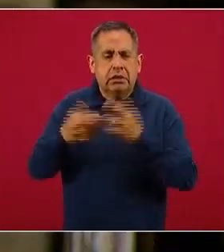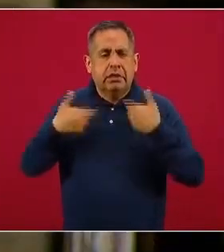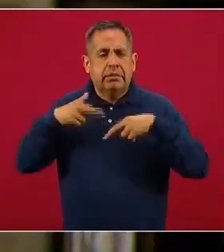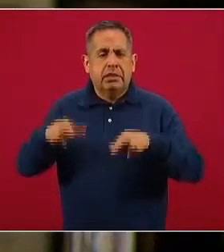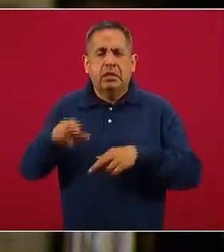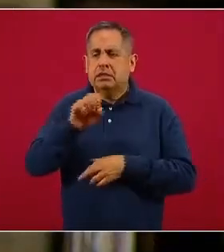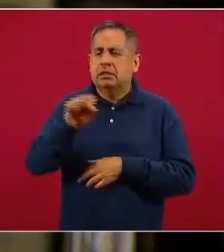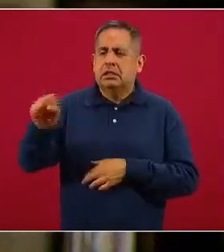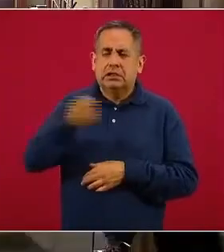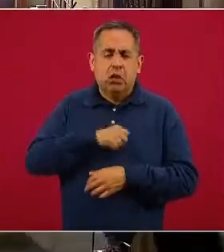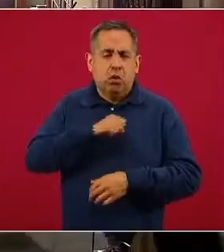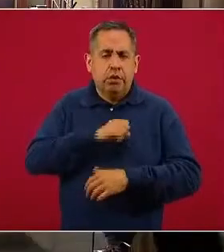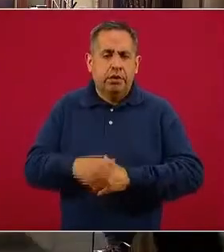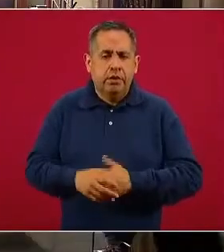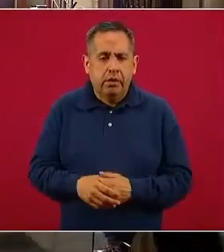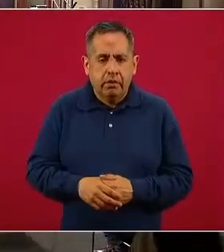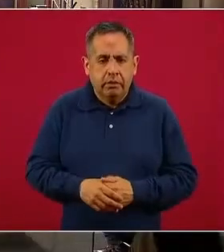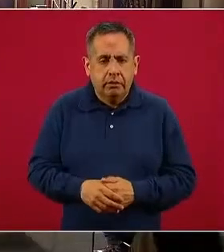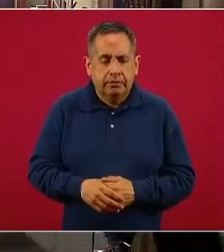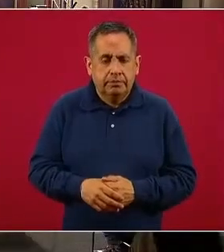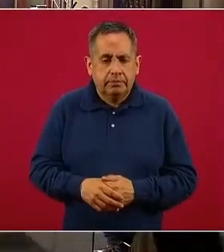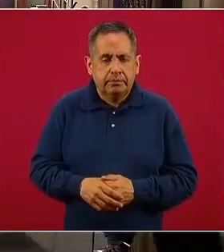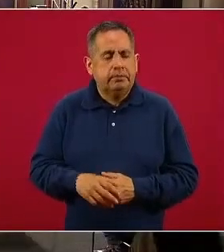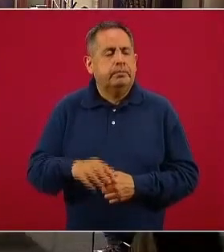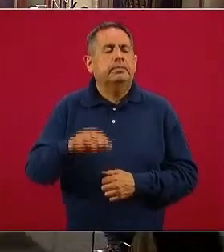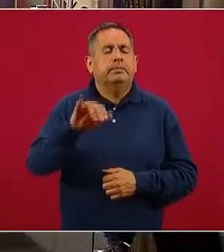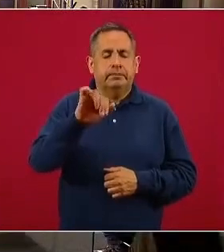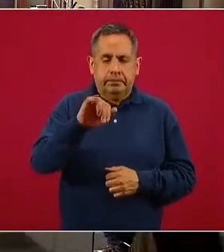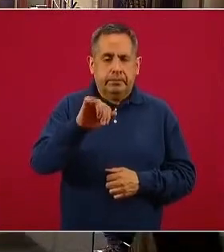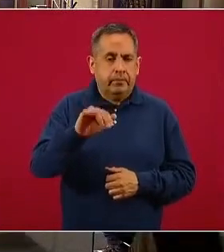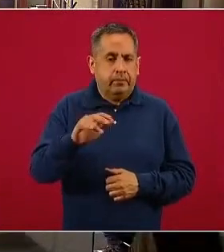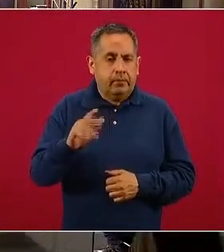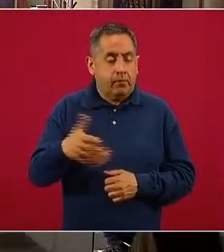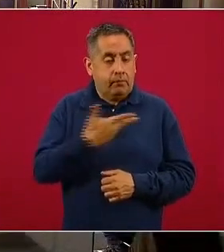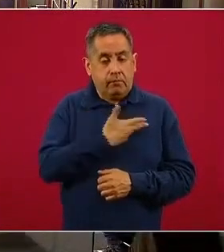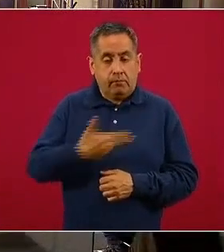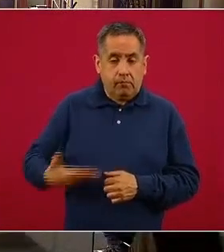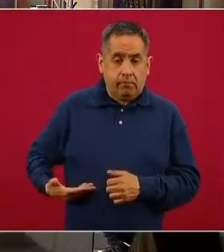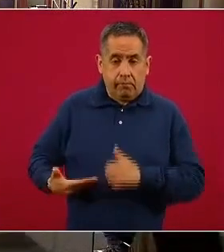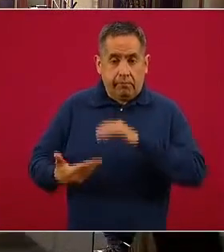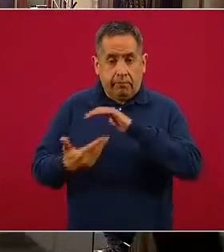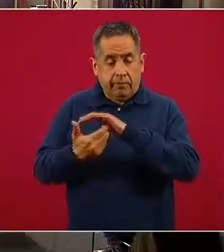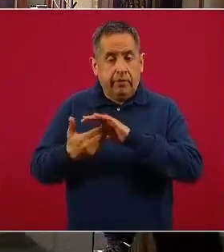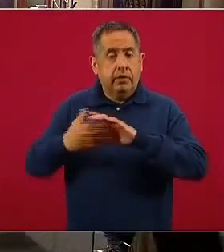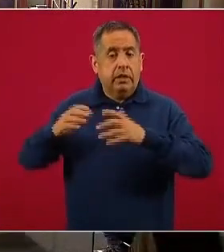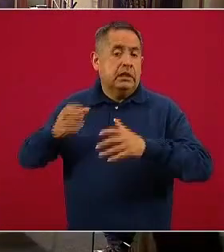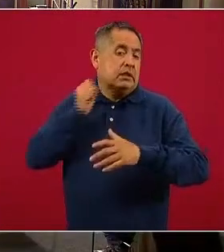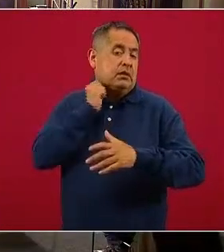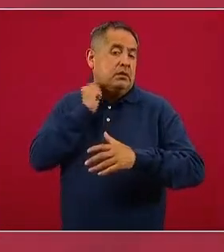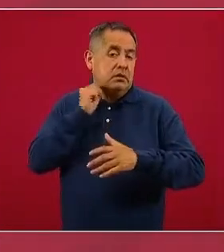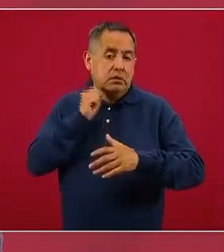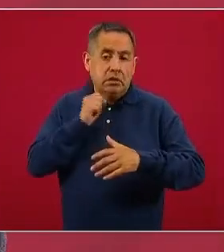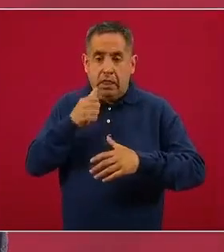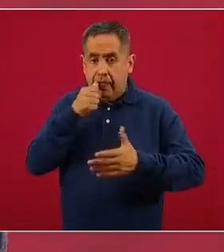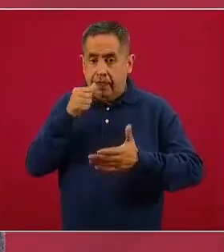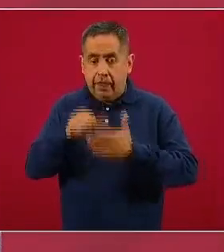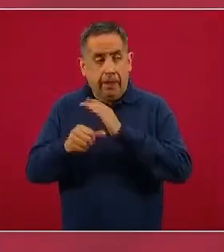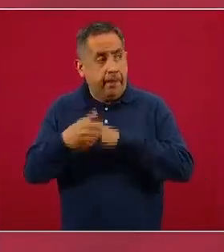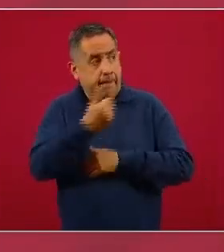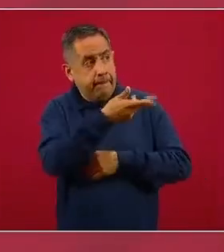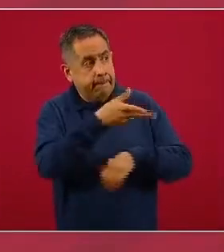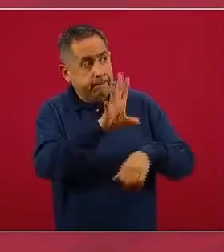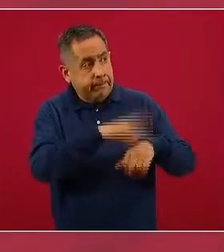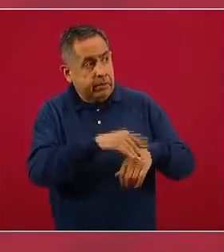Secretaría de Salud? Sí, precisamente en su momento el presidente de la mesa del Senado envió una